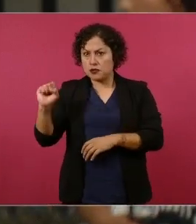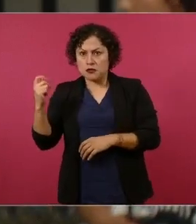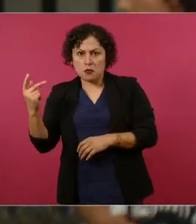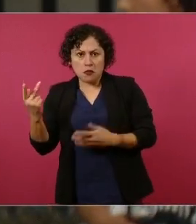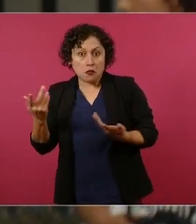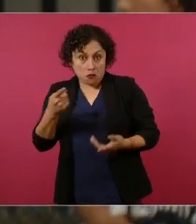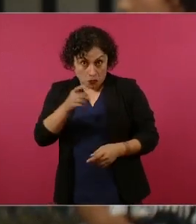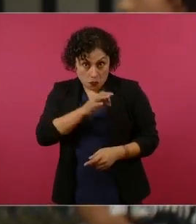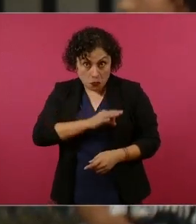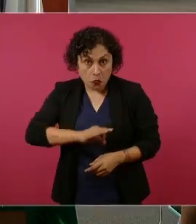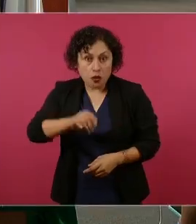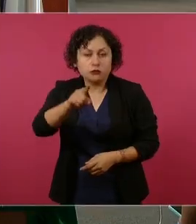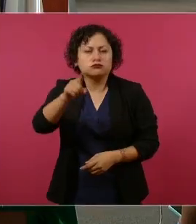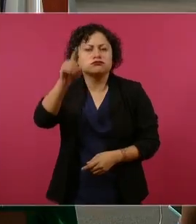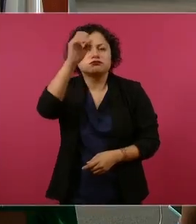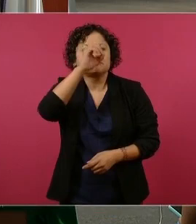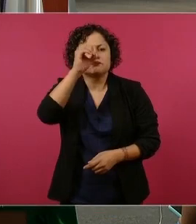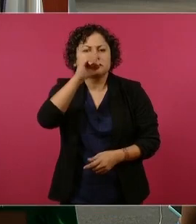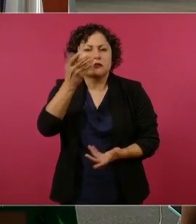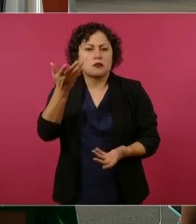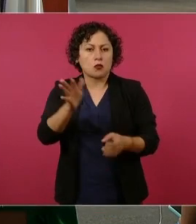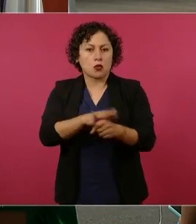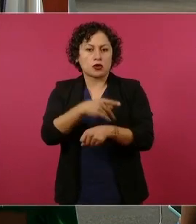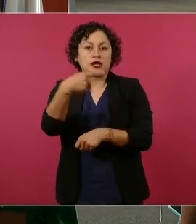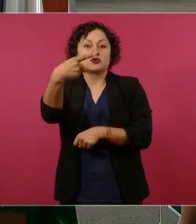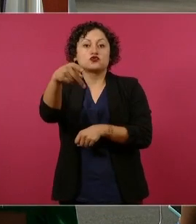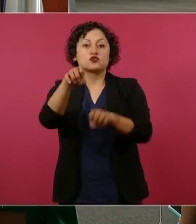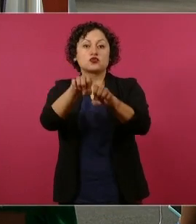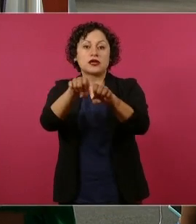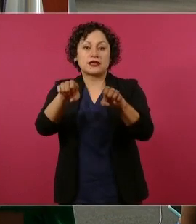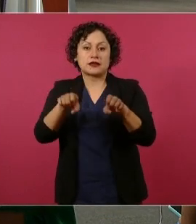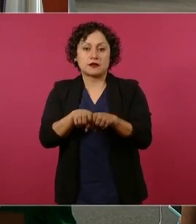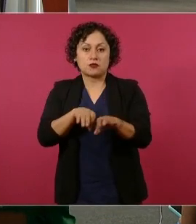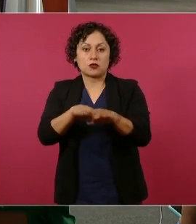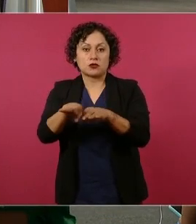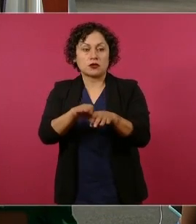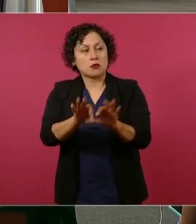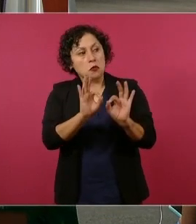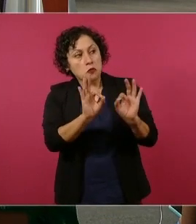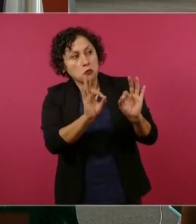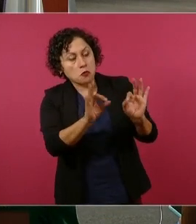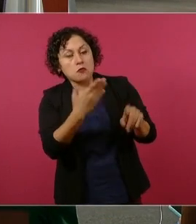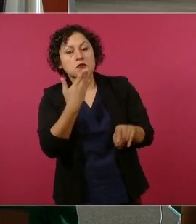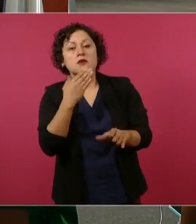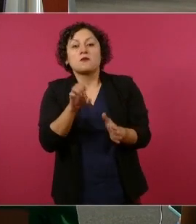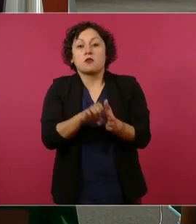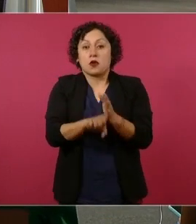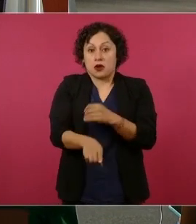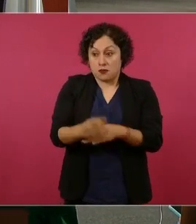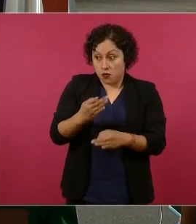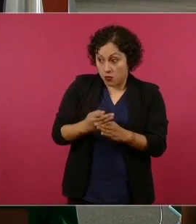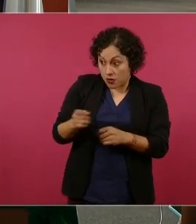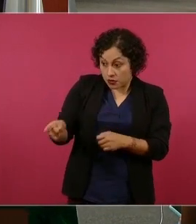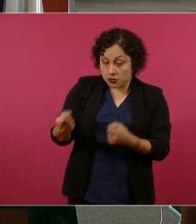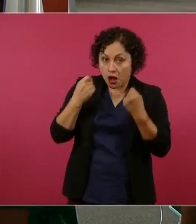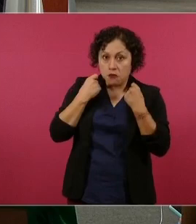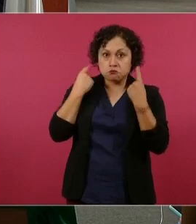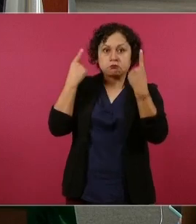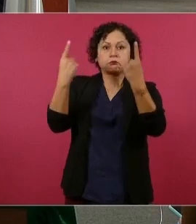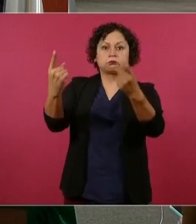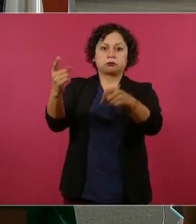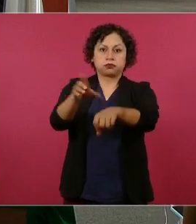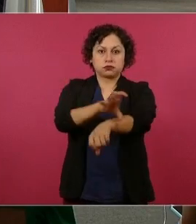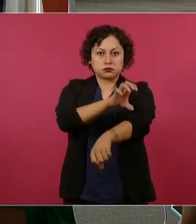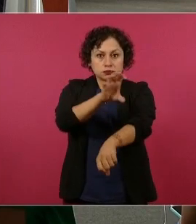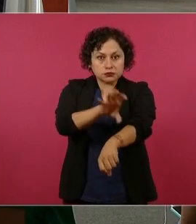su equipo de trabajo ha dado muy buenos resultados. Hoy vemos el trabajo de la Comisión Federal de Electricidad para atender una emergencia ante el aumento de la